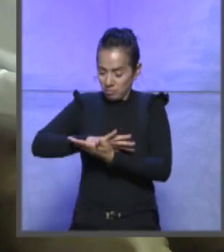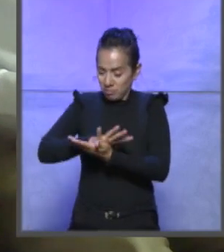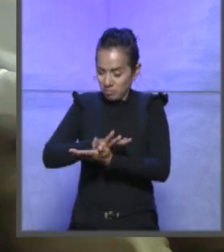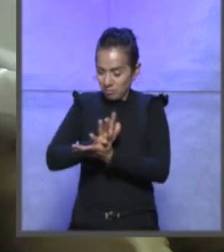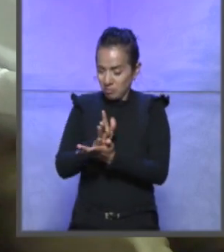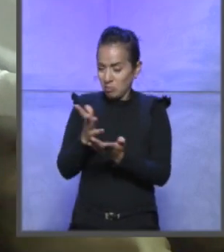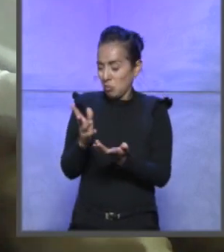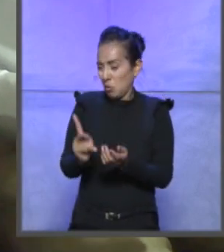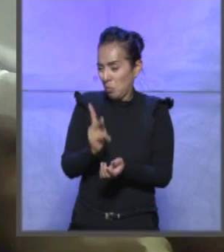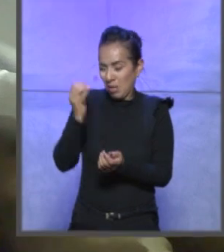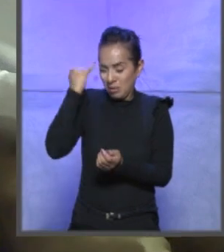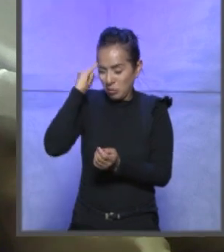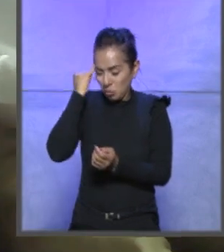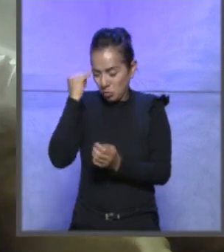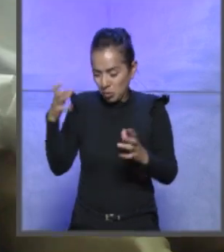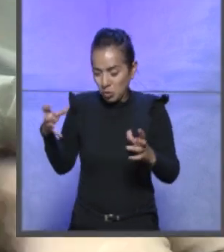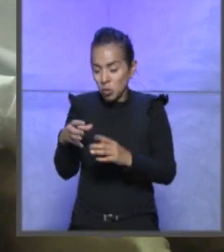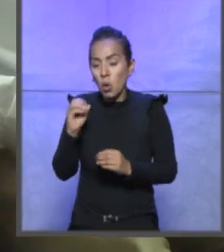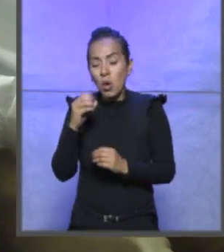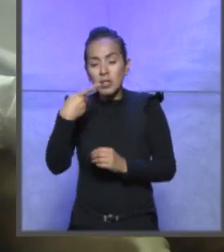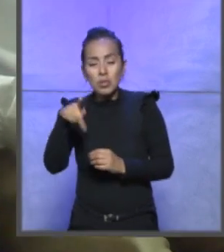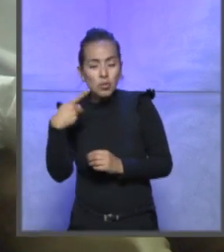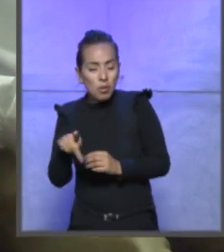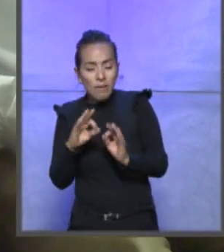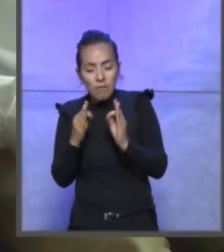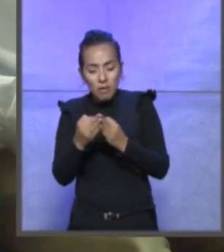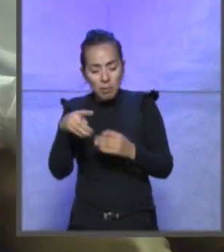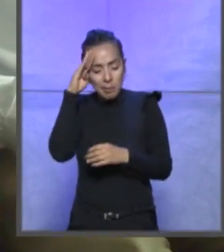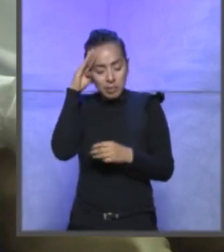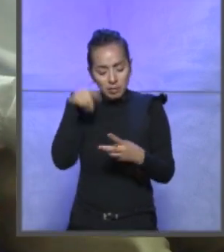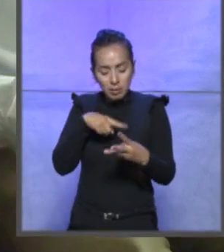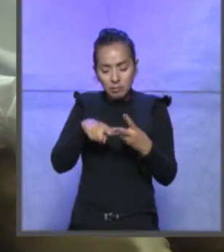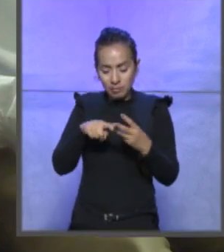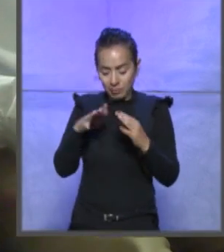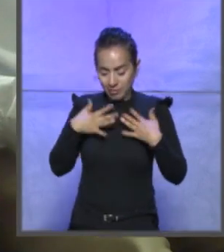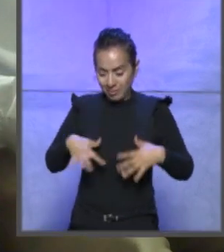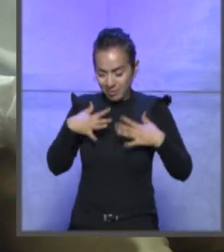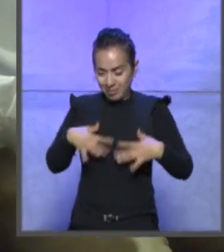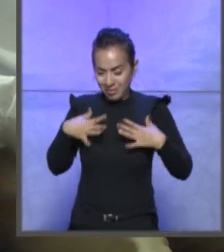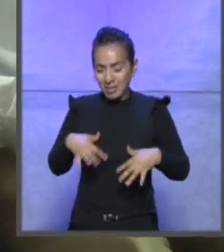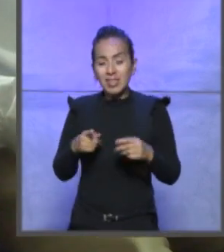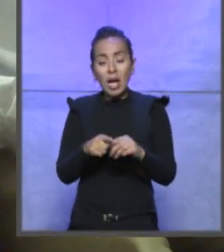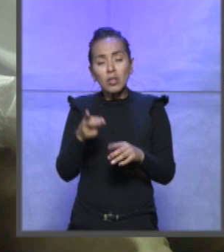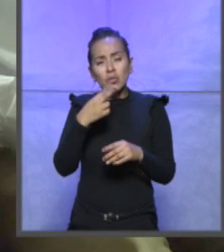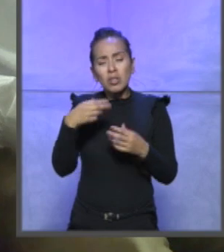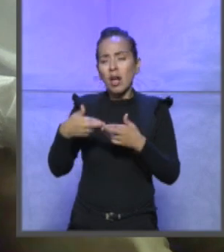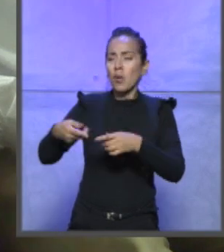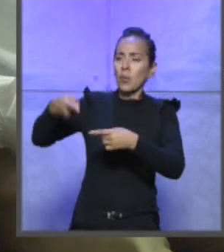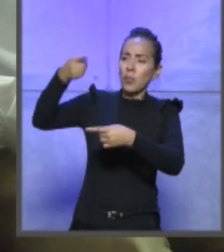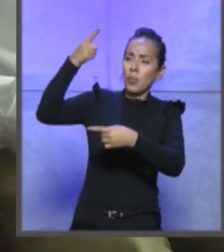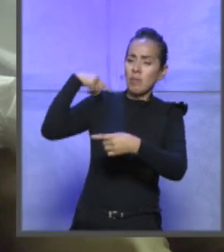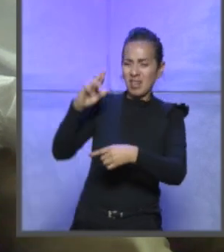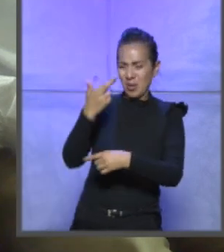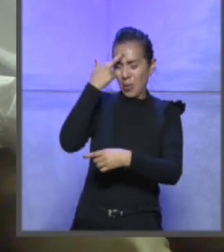étnico nacional, o en su género, o en su manera de pensar, en su manera de vestir. Entonces, hacemos un viaje en el tiempo en